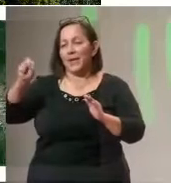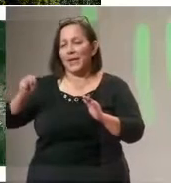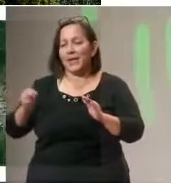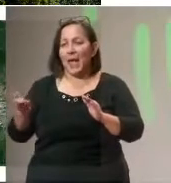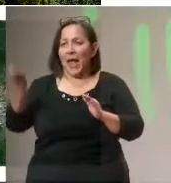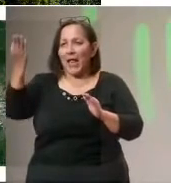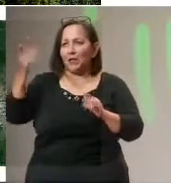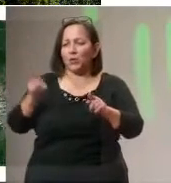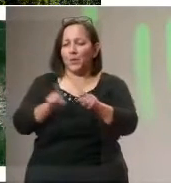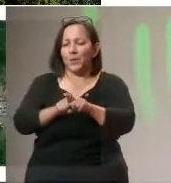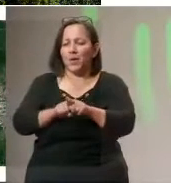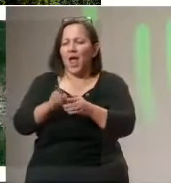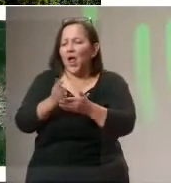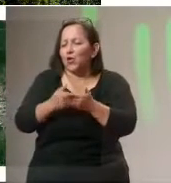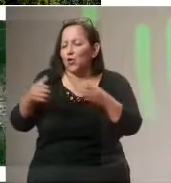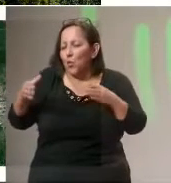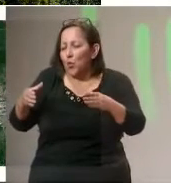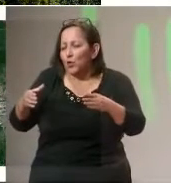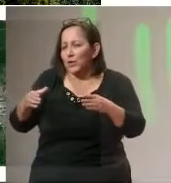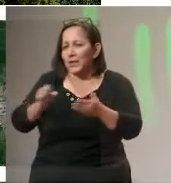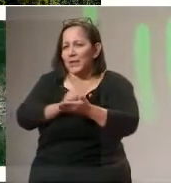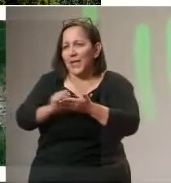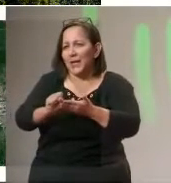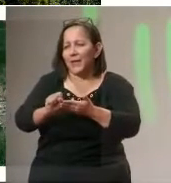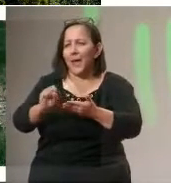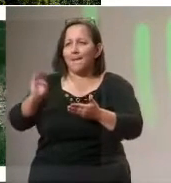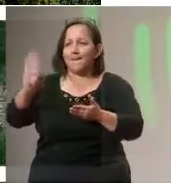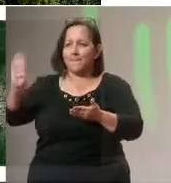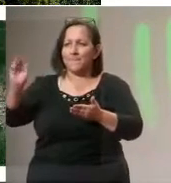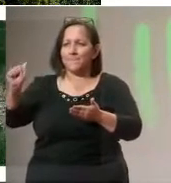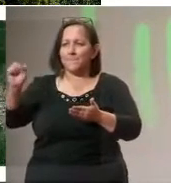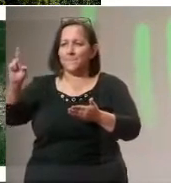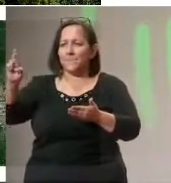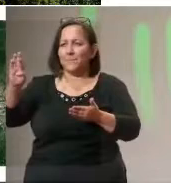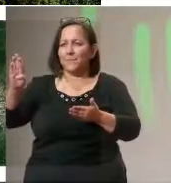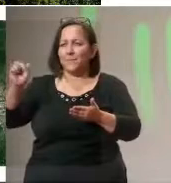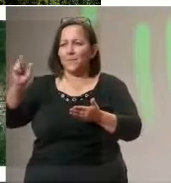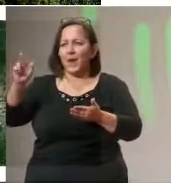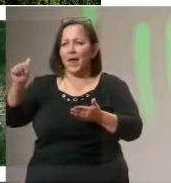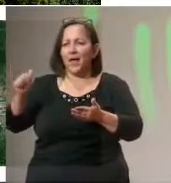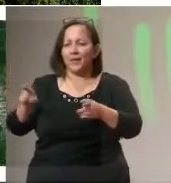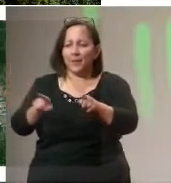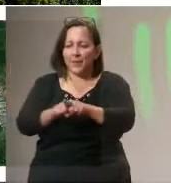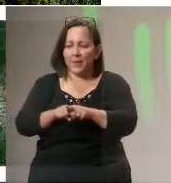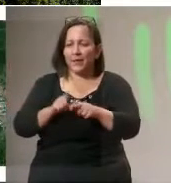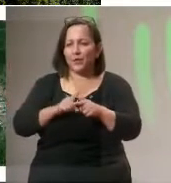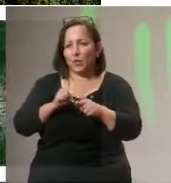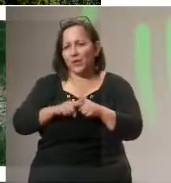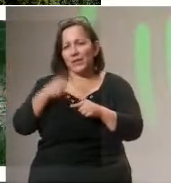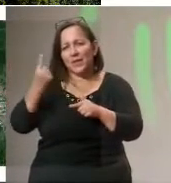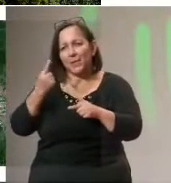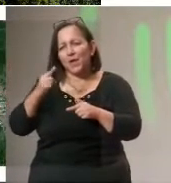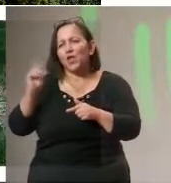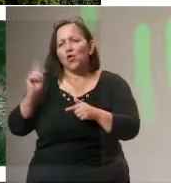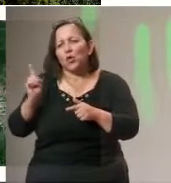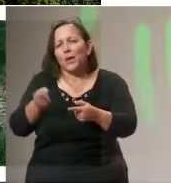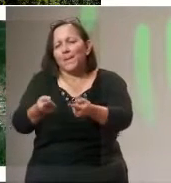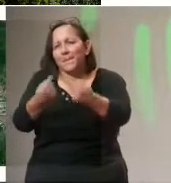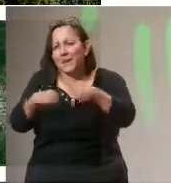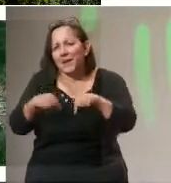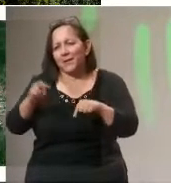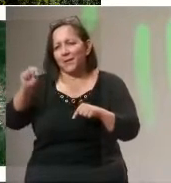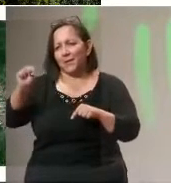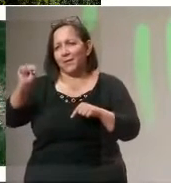algunos pozos en Santa Bárbara, picos de nitrato. Entonces hay que tener cuidado con eso y la pregunta que siempre ha estado en el ambiente es ¿de dónde viene el